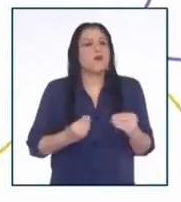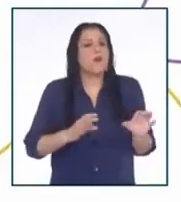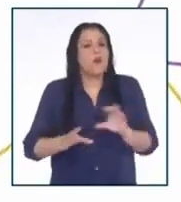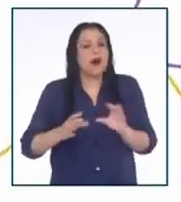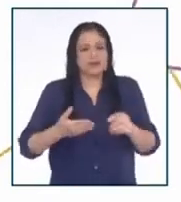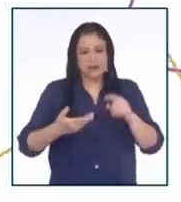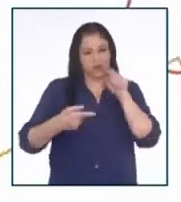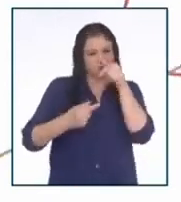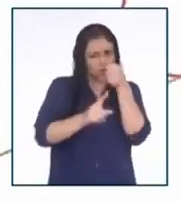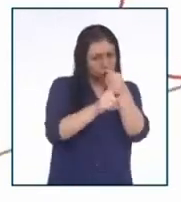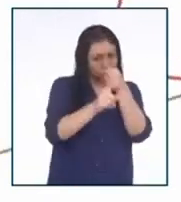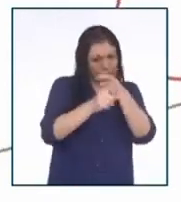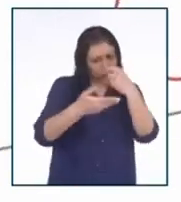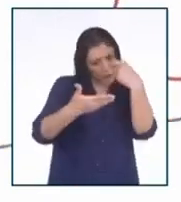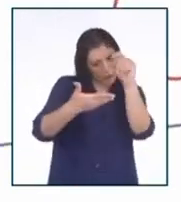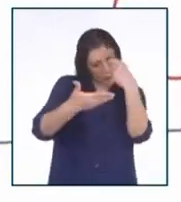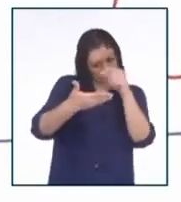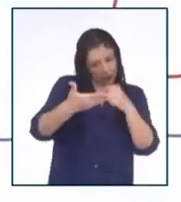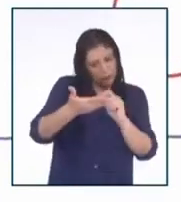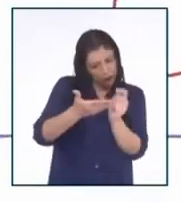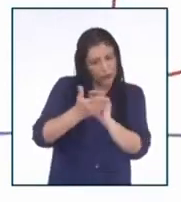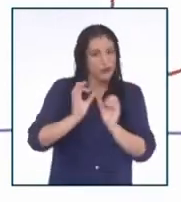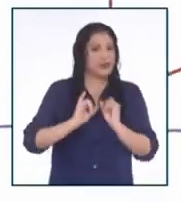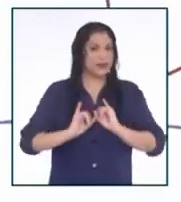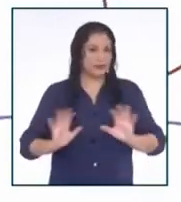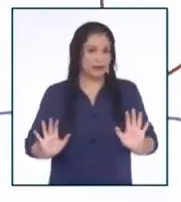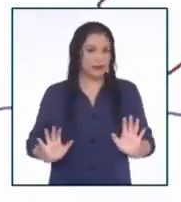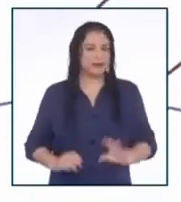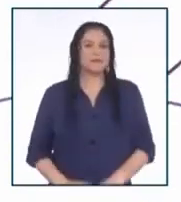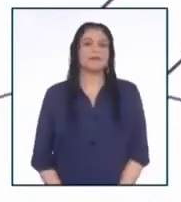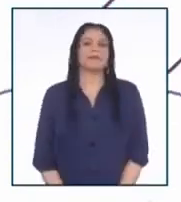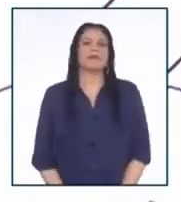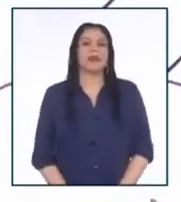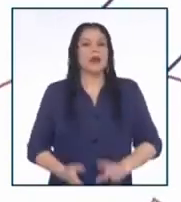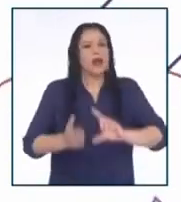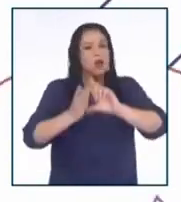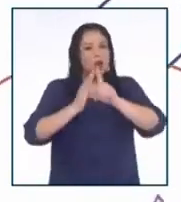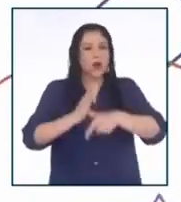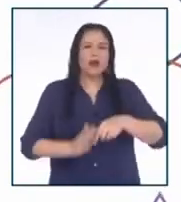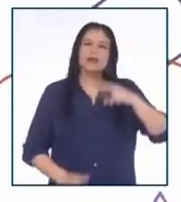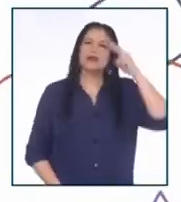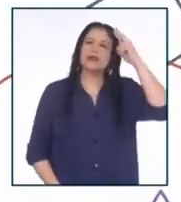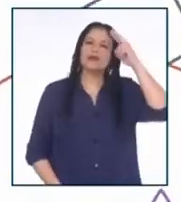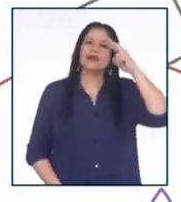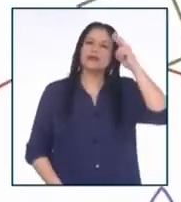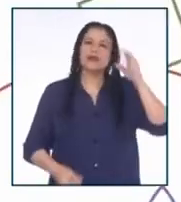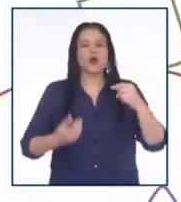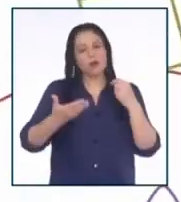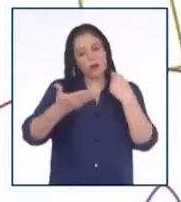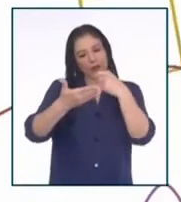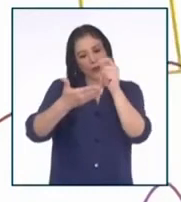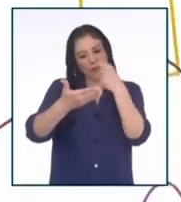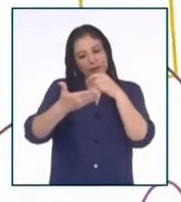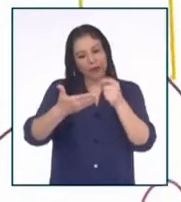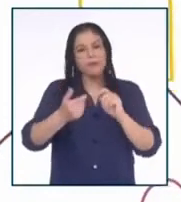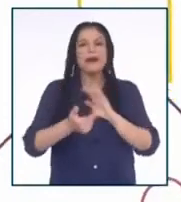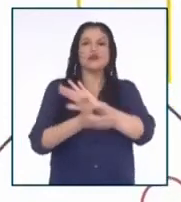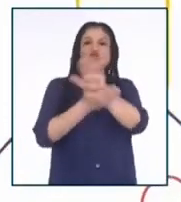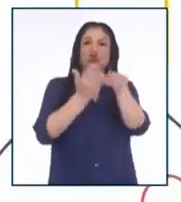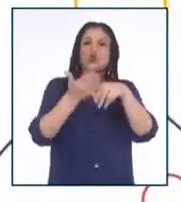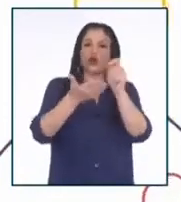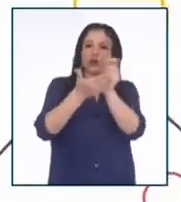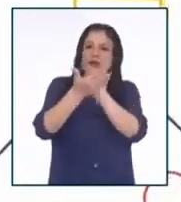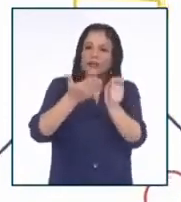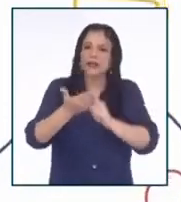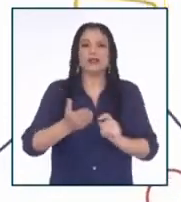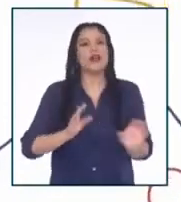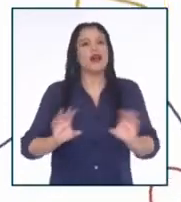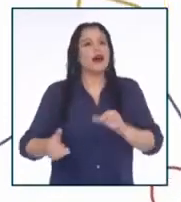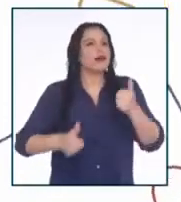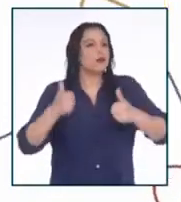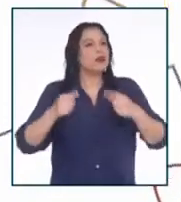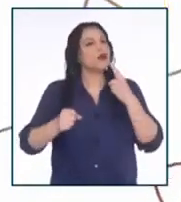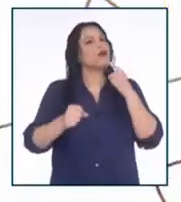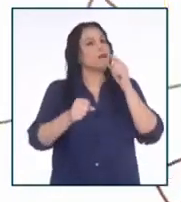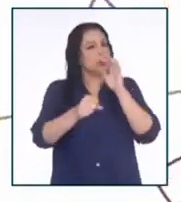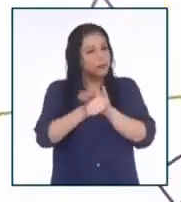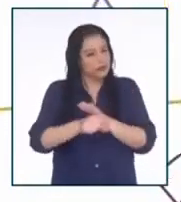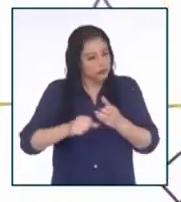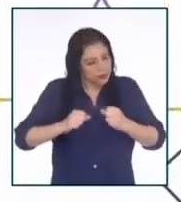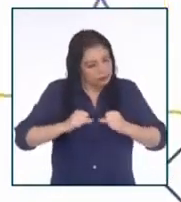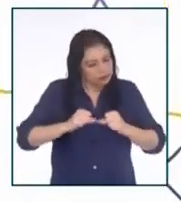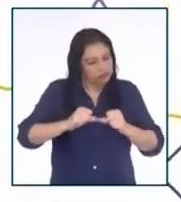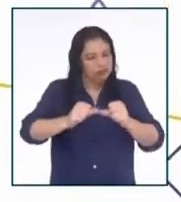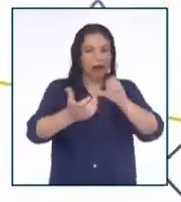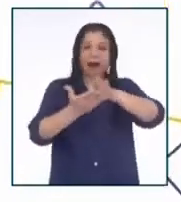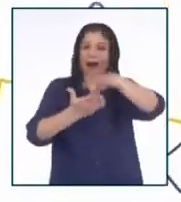la revisión de tus textos al terminar la escritura. Luego de reflexionar cómo revisamos nuestras producciones escritas, elaboraremos compromisos para